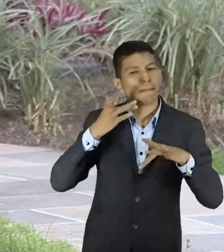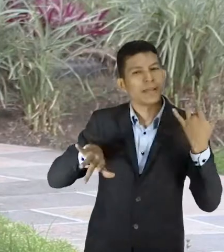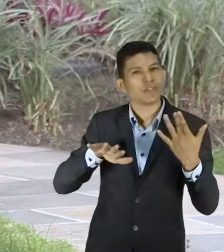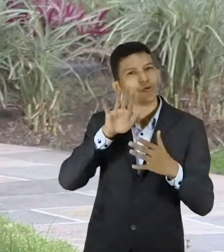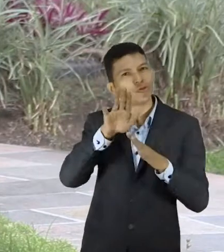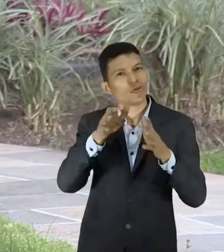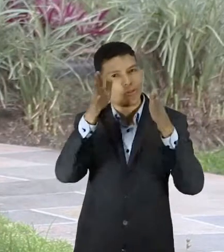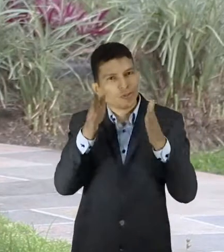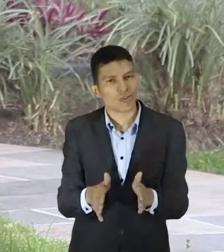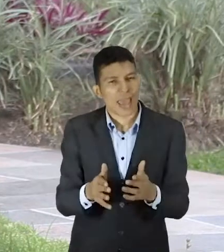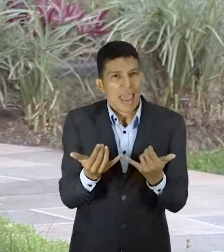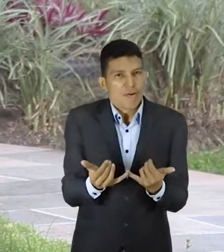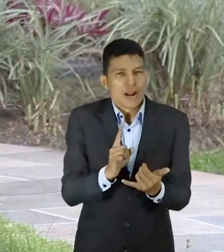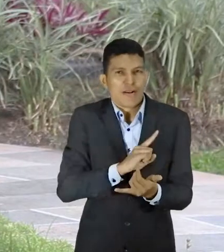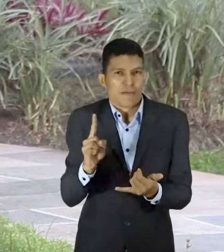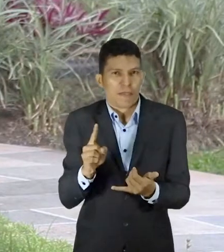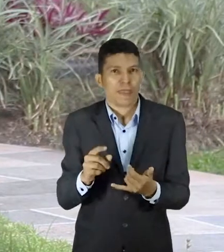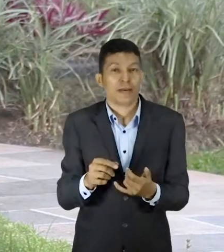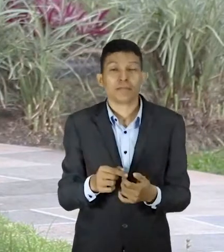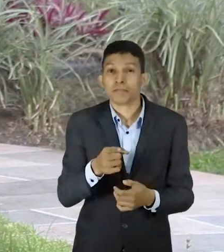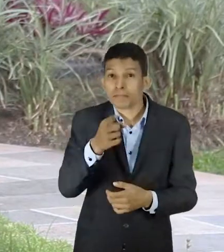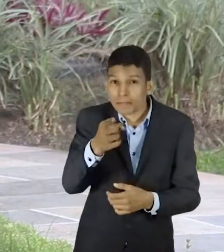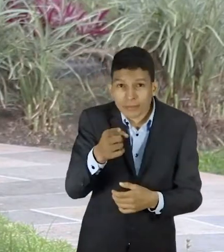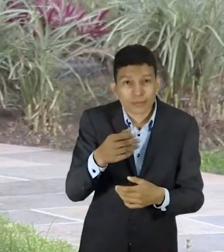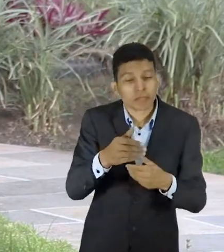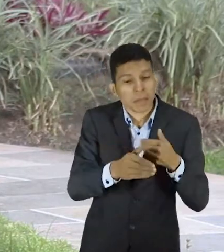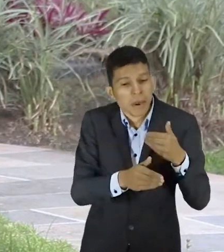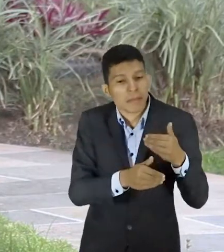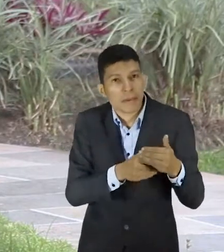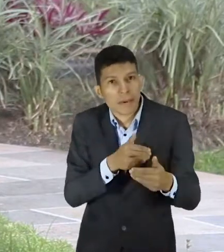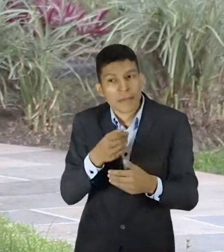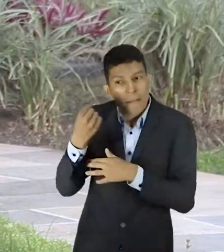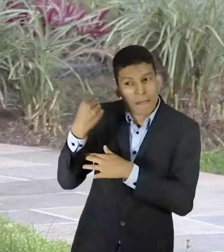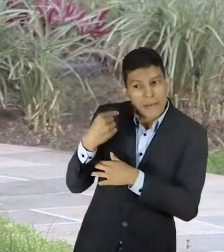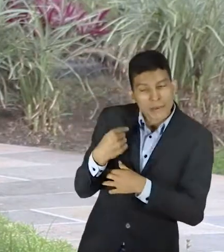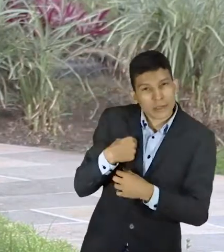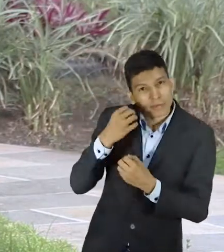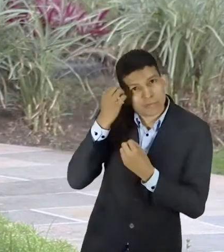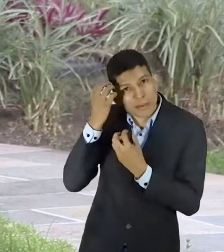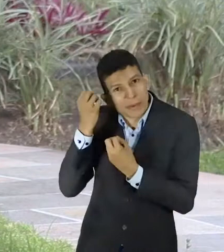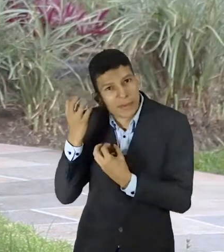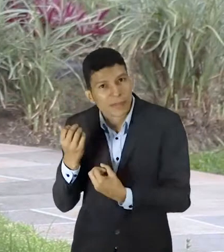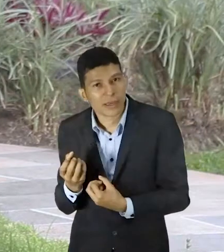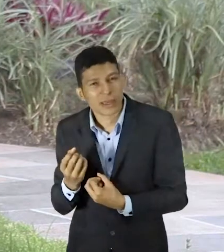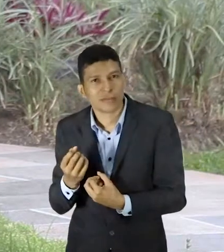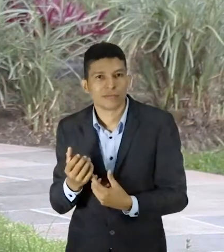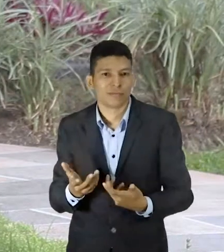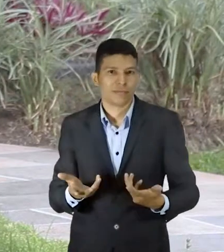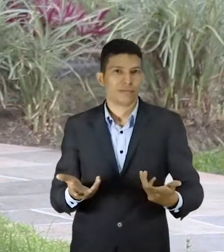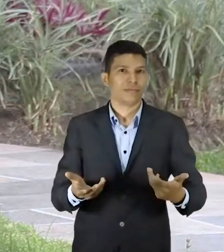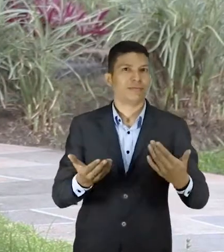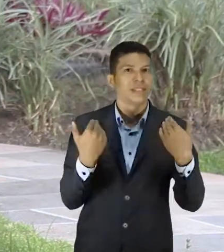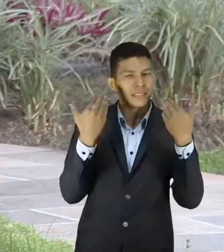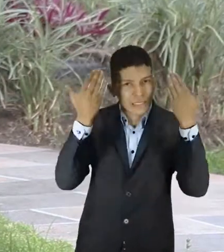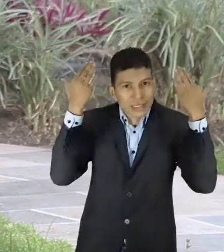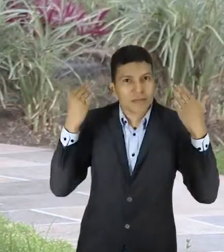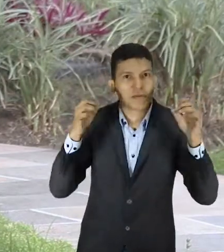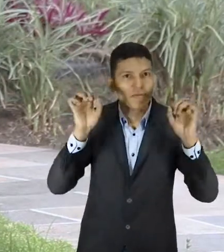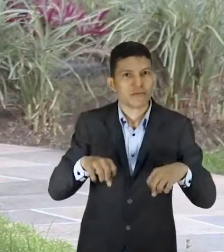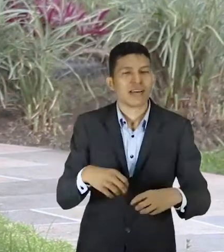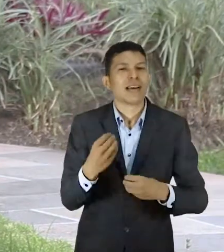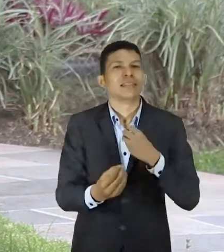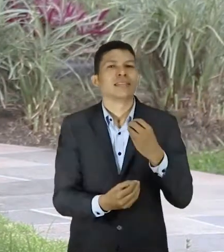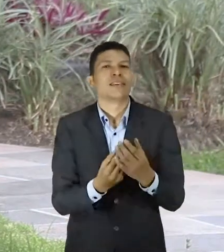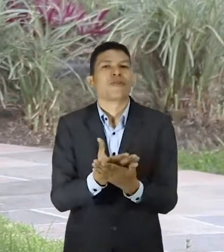porque... Lo más importante de todo esto es vivir. Uno tiene muchas razones para